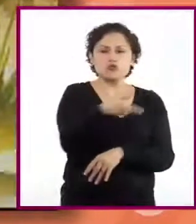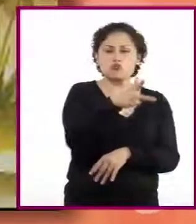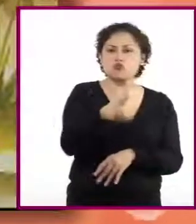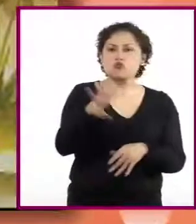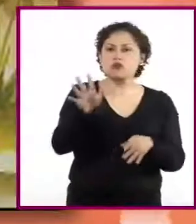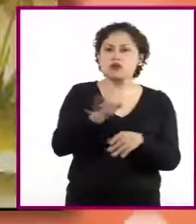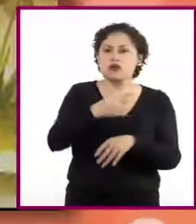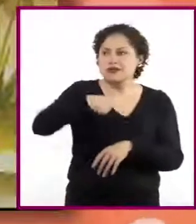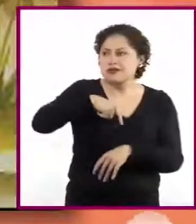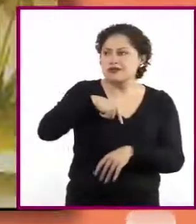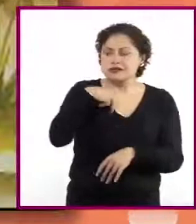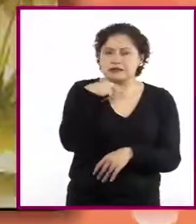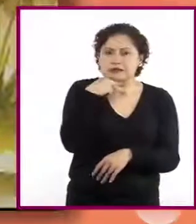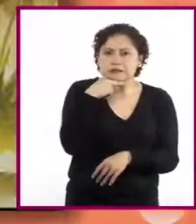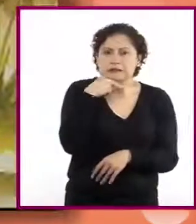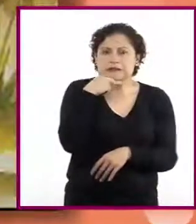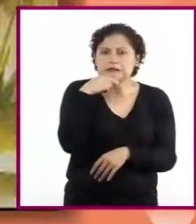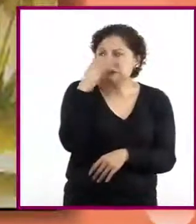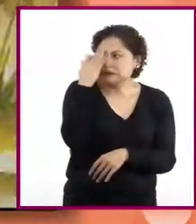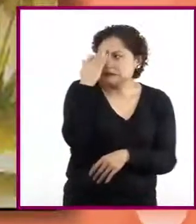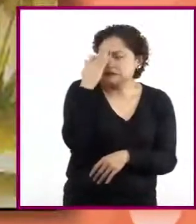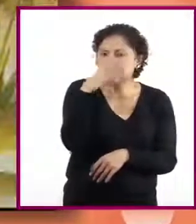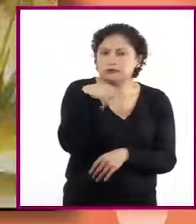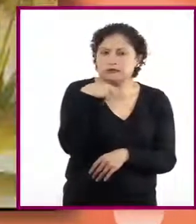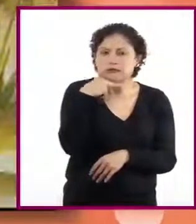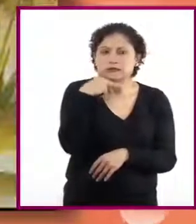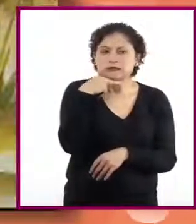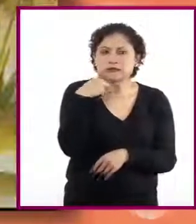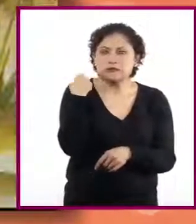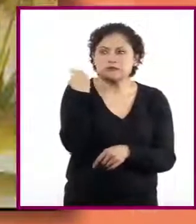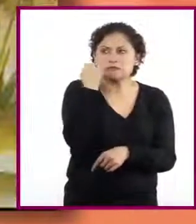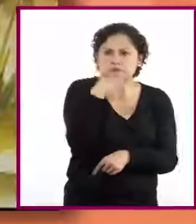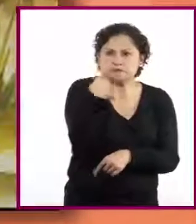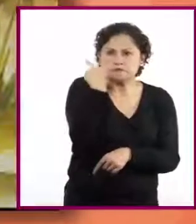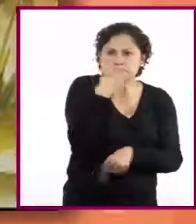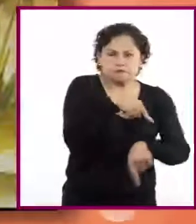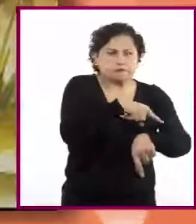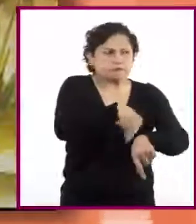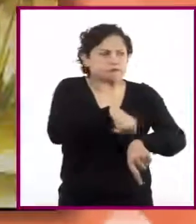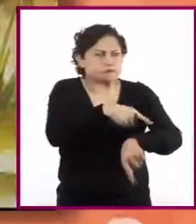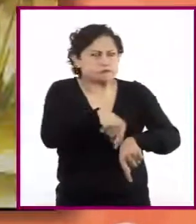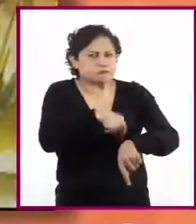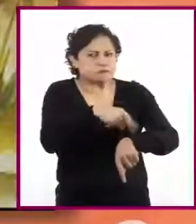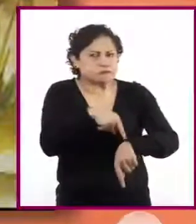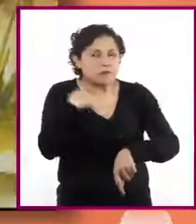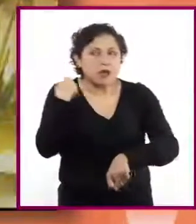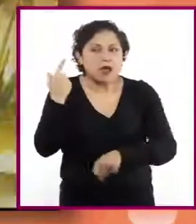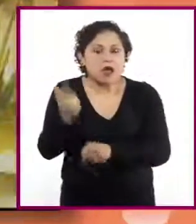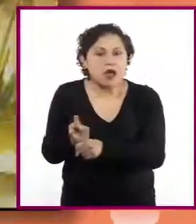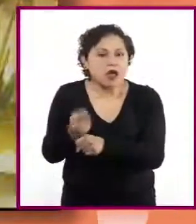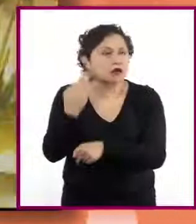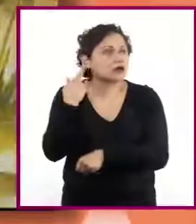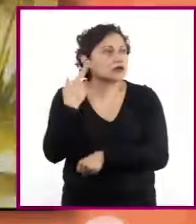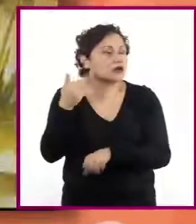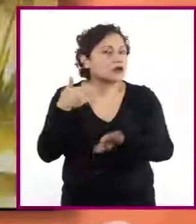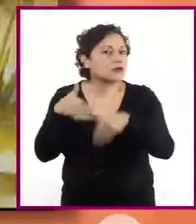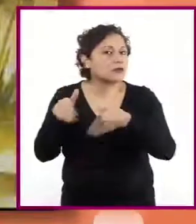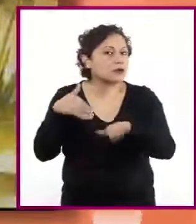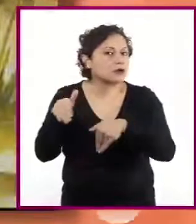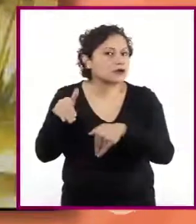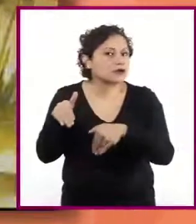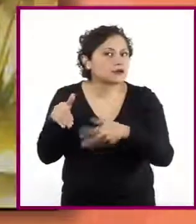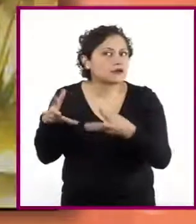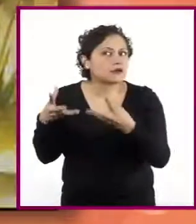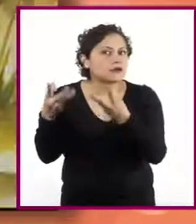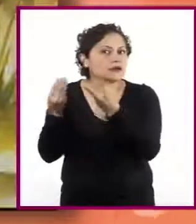más. Habían transcurrido varias horas. Entonces escuchamos unos pasos, pero estaban acompañados por